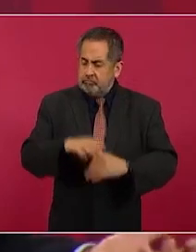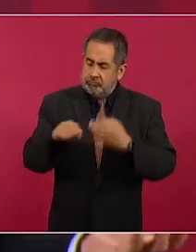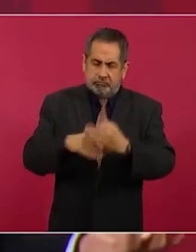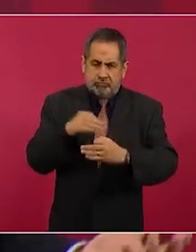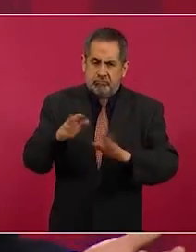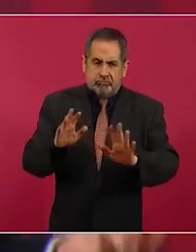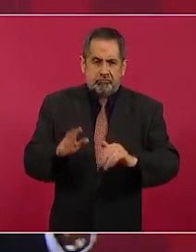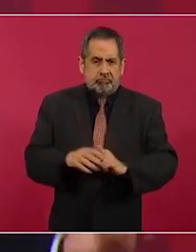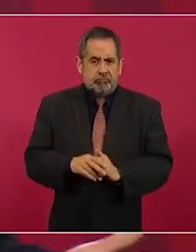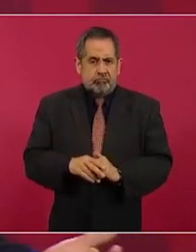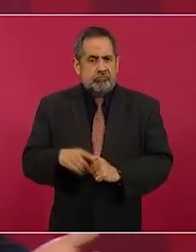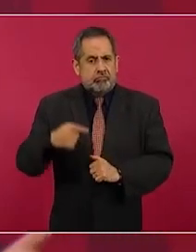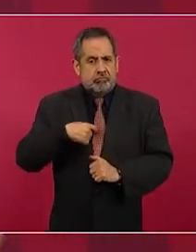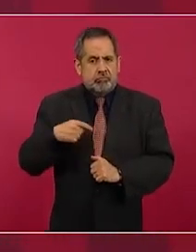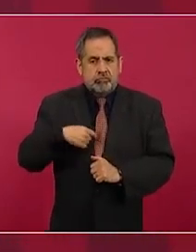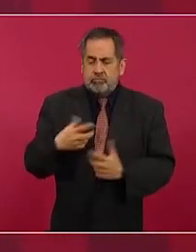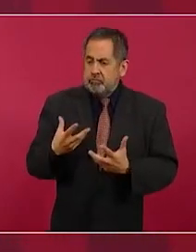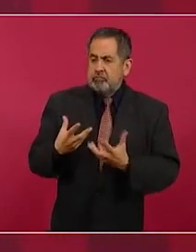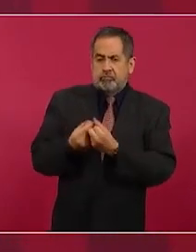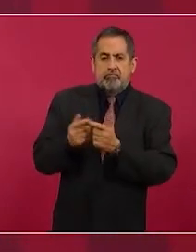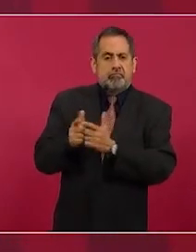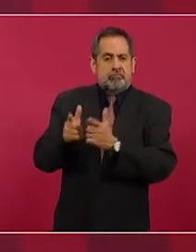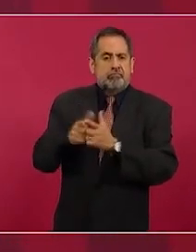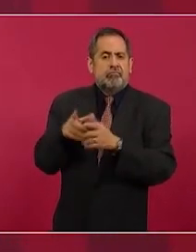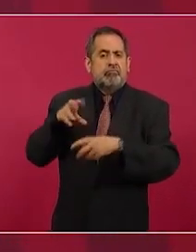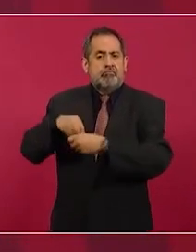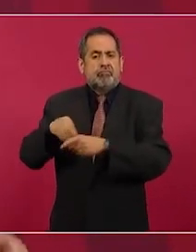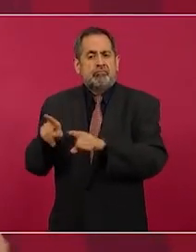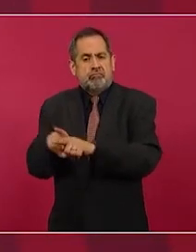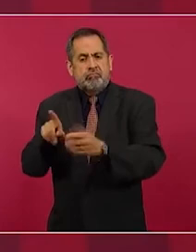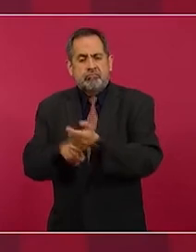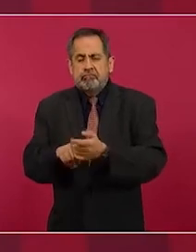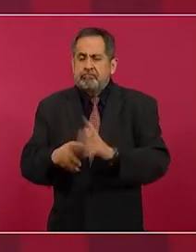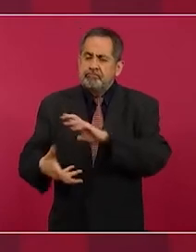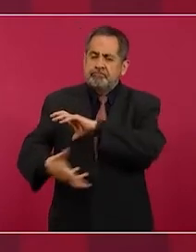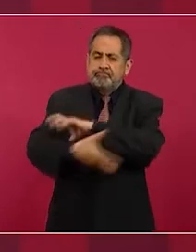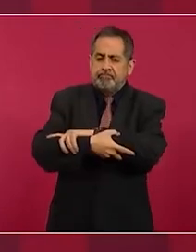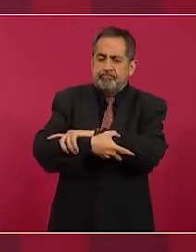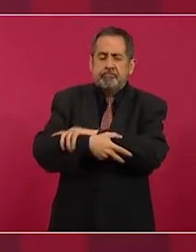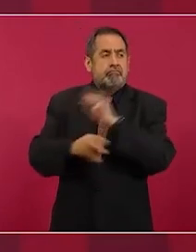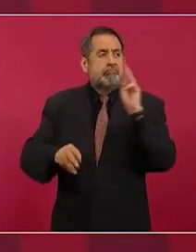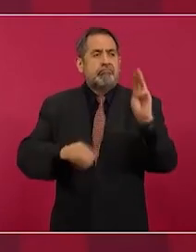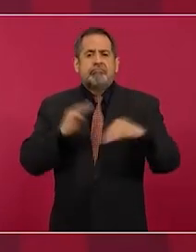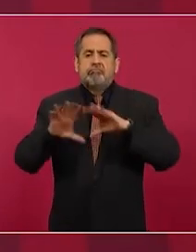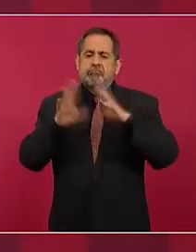Nosotros somos del partido de la fraternidad